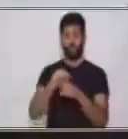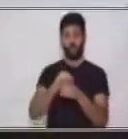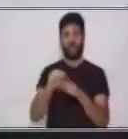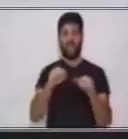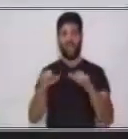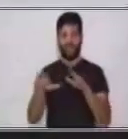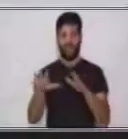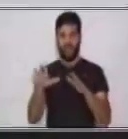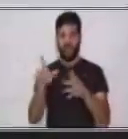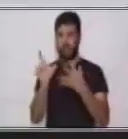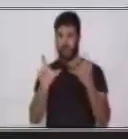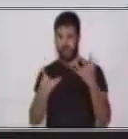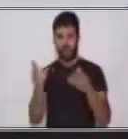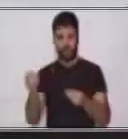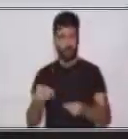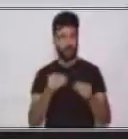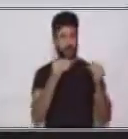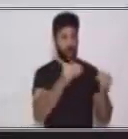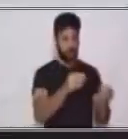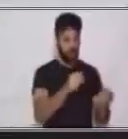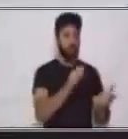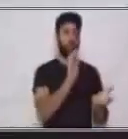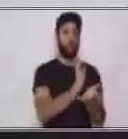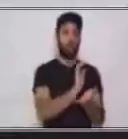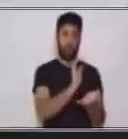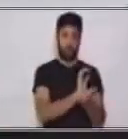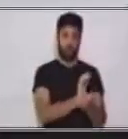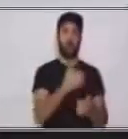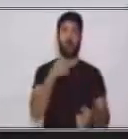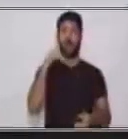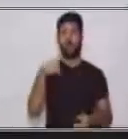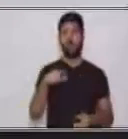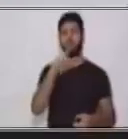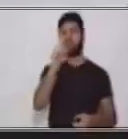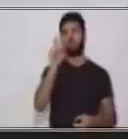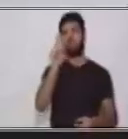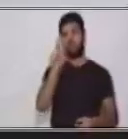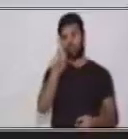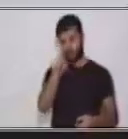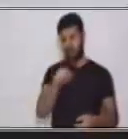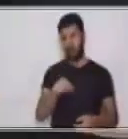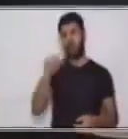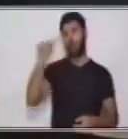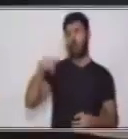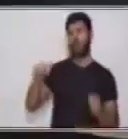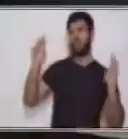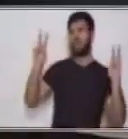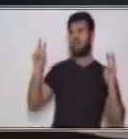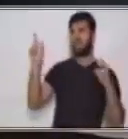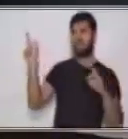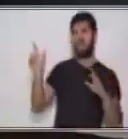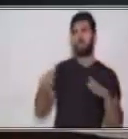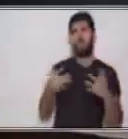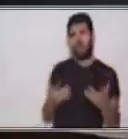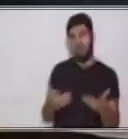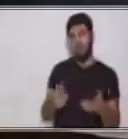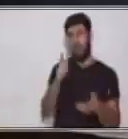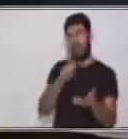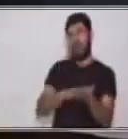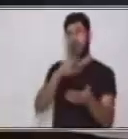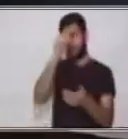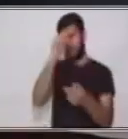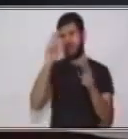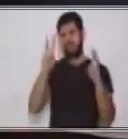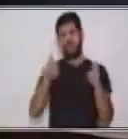su portafolio Aprendo en Casa. Y les pregunto a ustedes, ¿qué aprendieron hoy? ¿Qué aprendieron sobre la lectura?